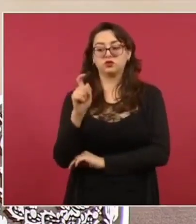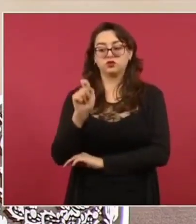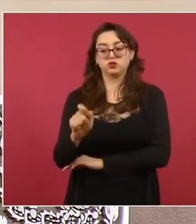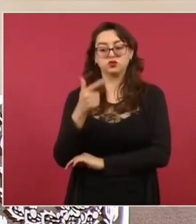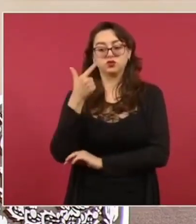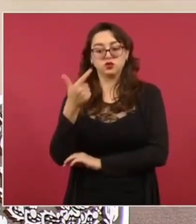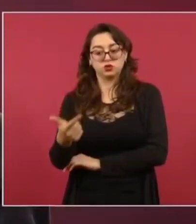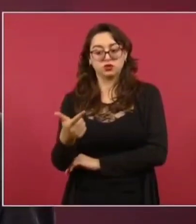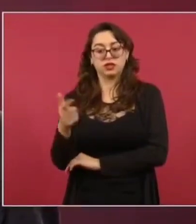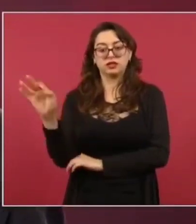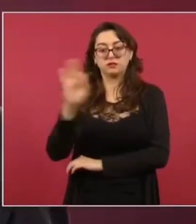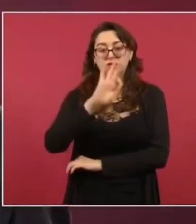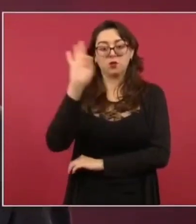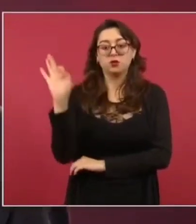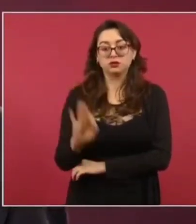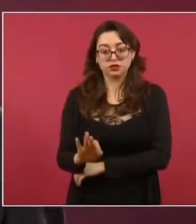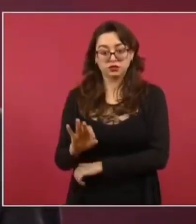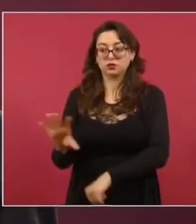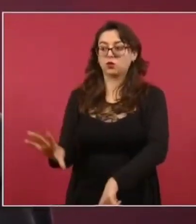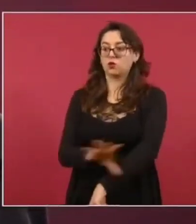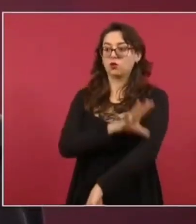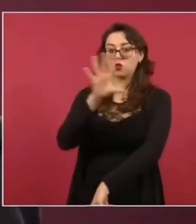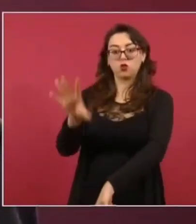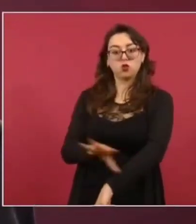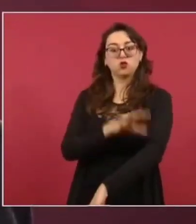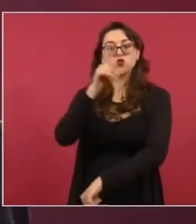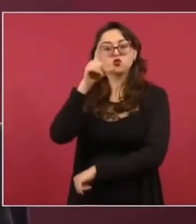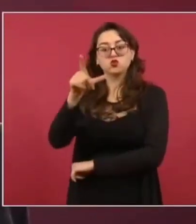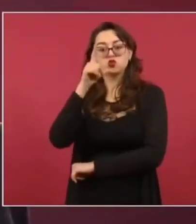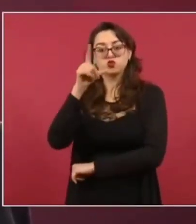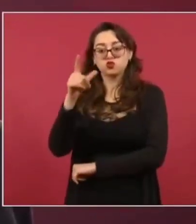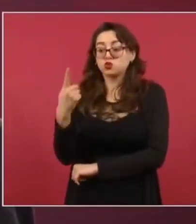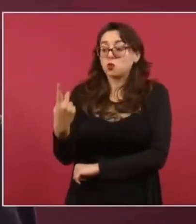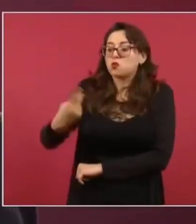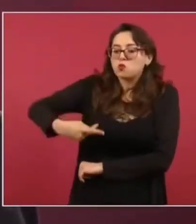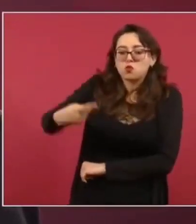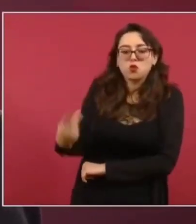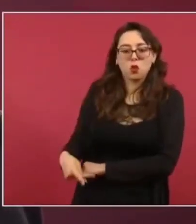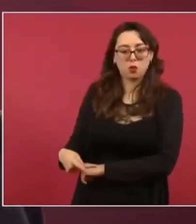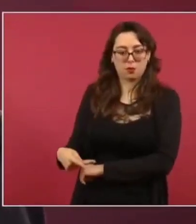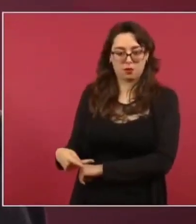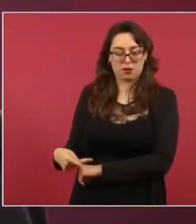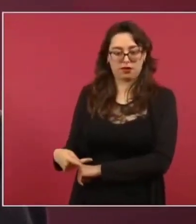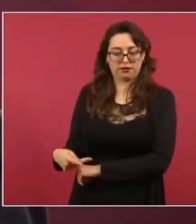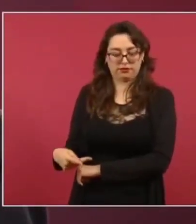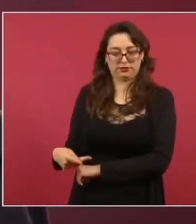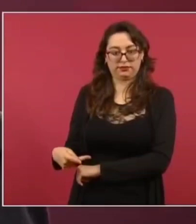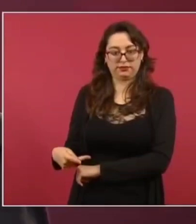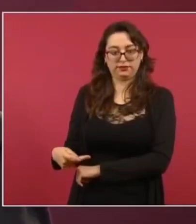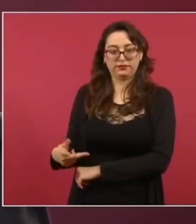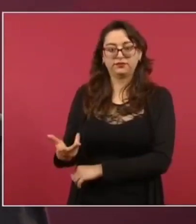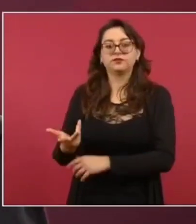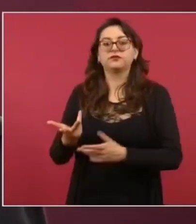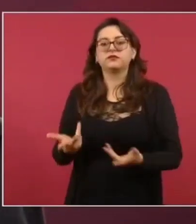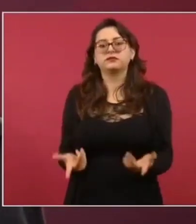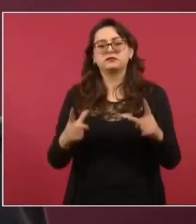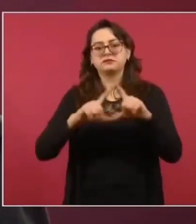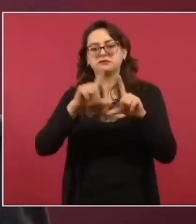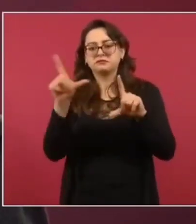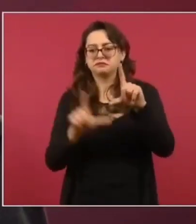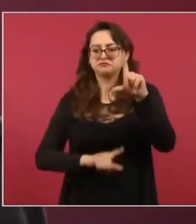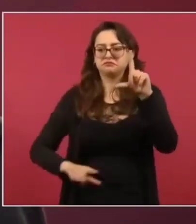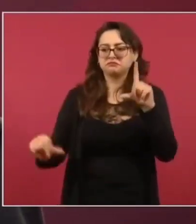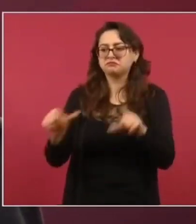52.7 gigas de capacidad del Estado, cuando la demanda pico es